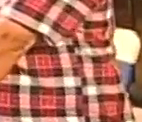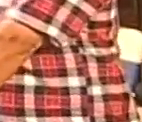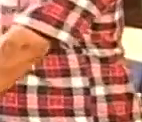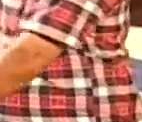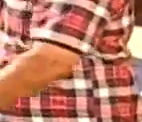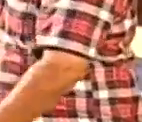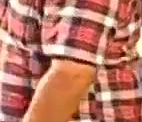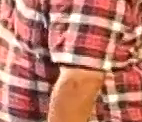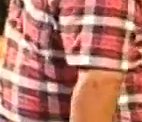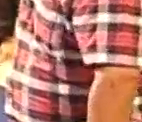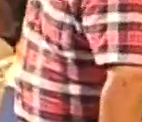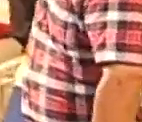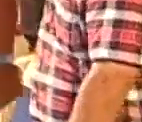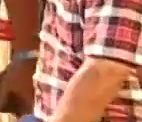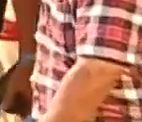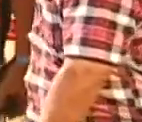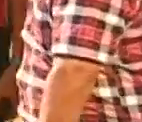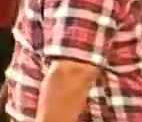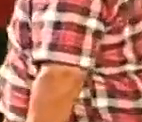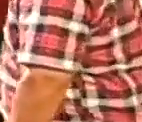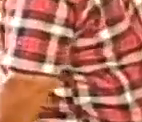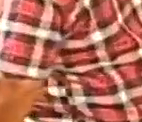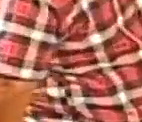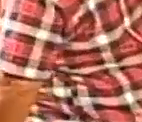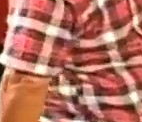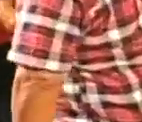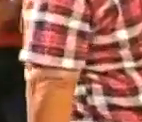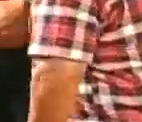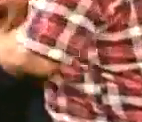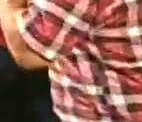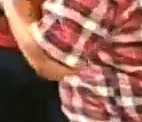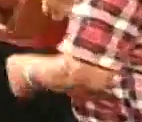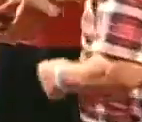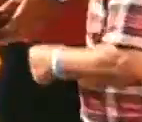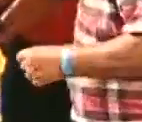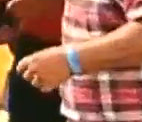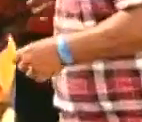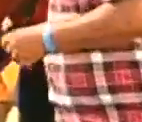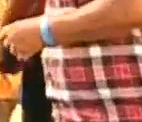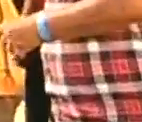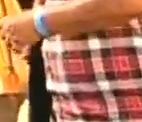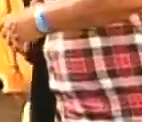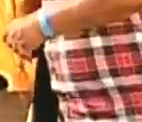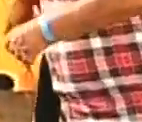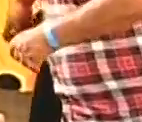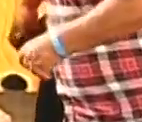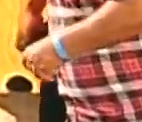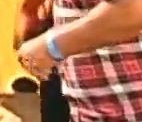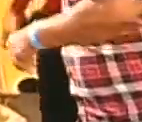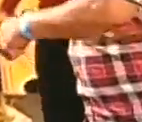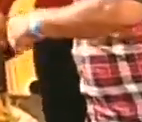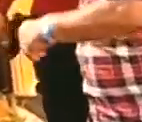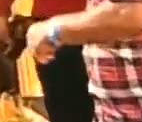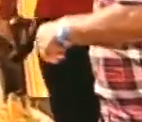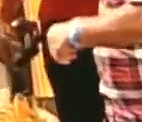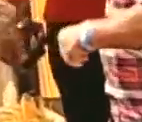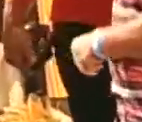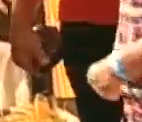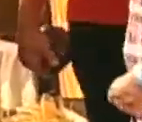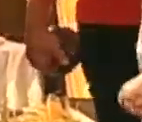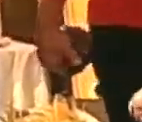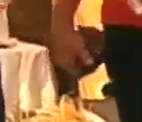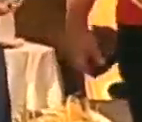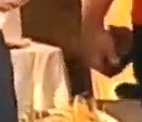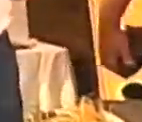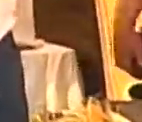Que la misma canta, saca del turupi al sabanero. Porque será que canta en